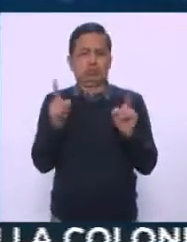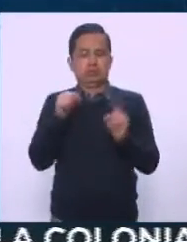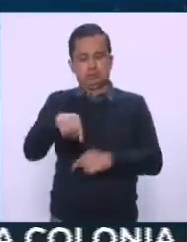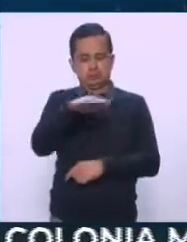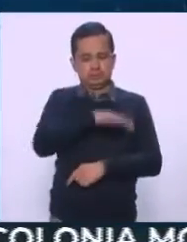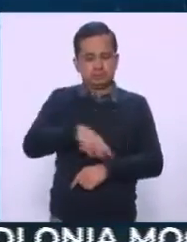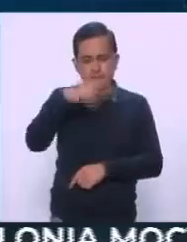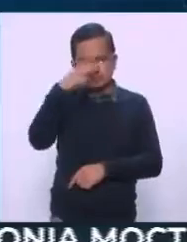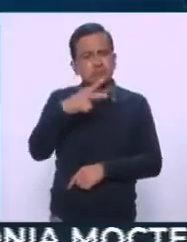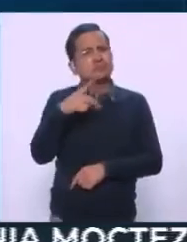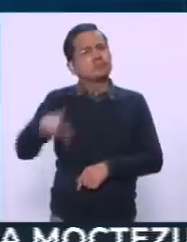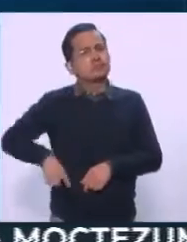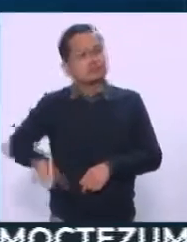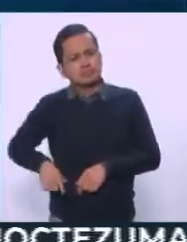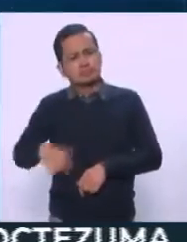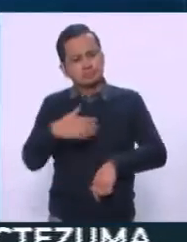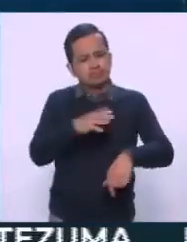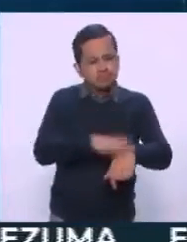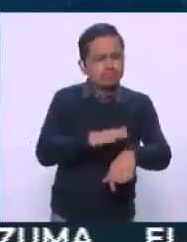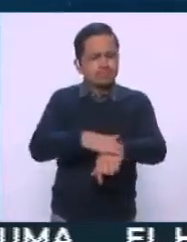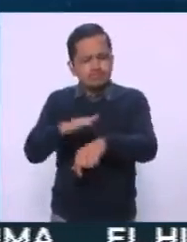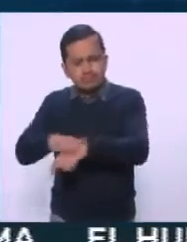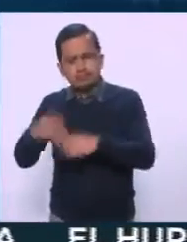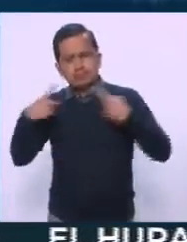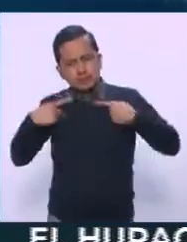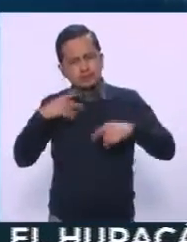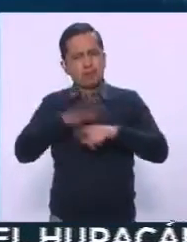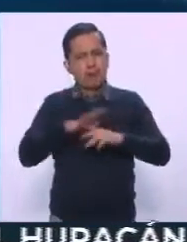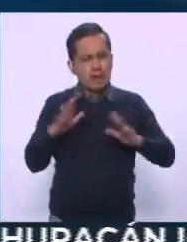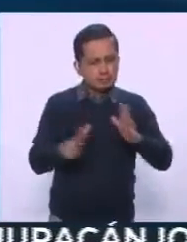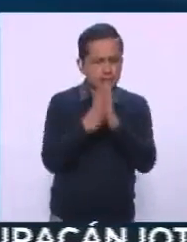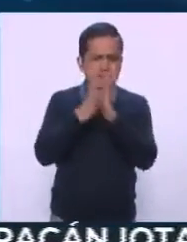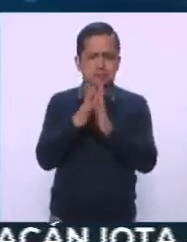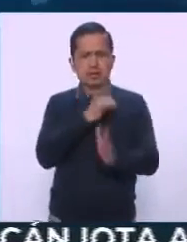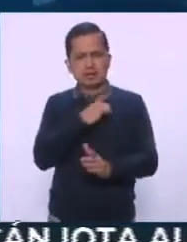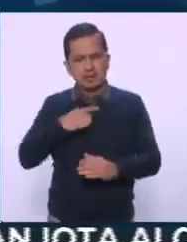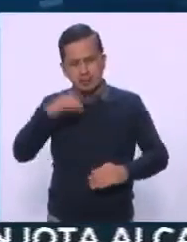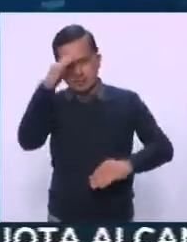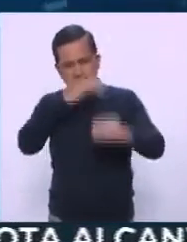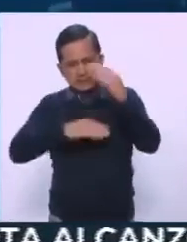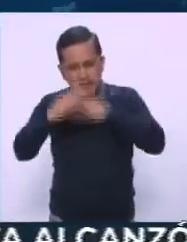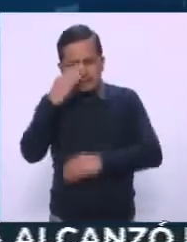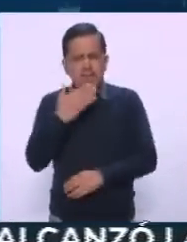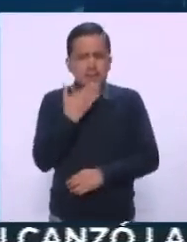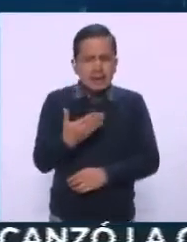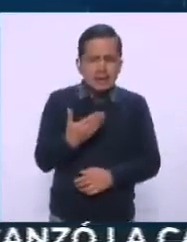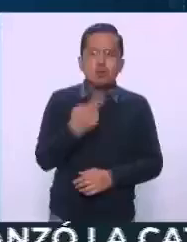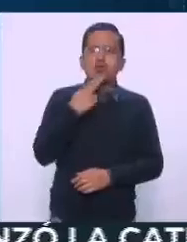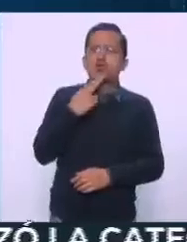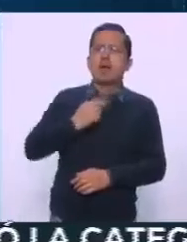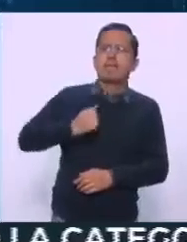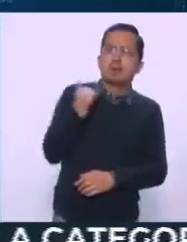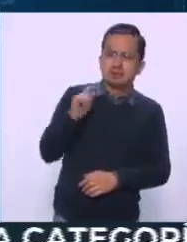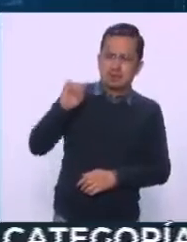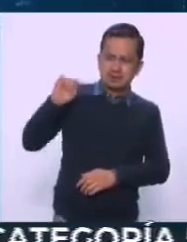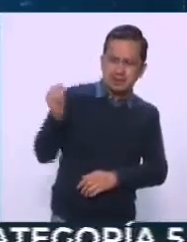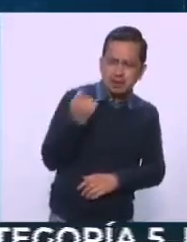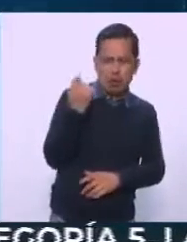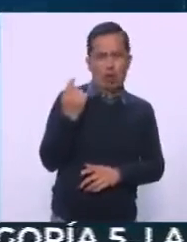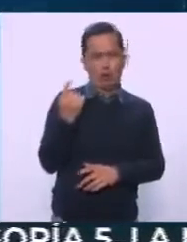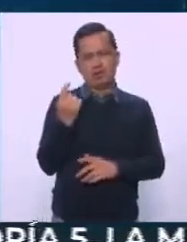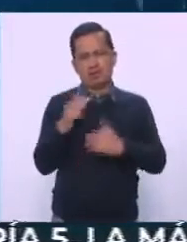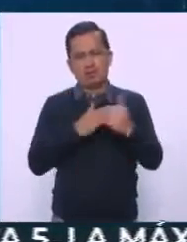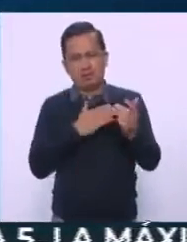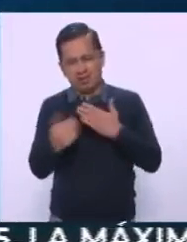insistiendo en la participación consciente de la ciudadanía y se implementan pues medidas tecnológicas como códigos QR para